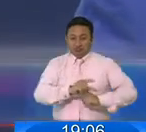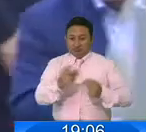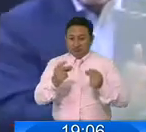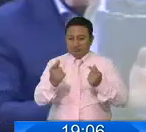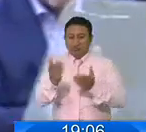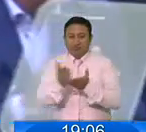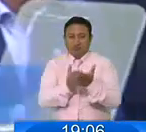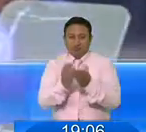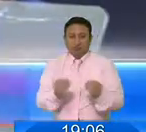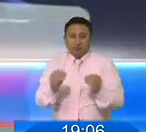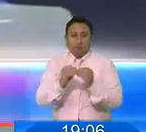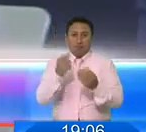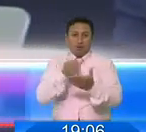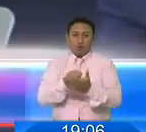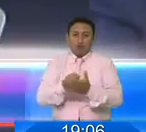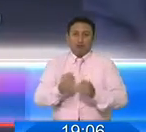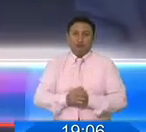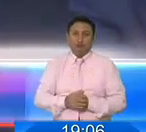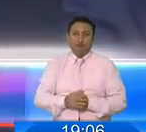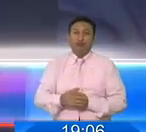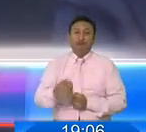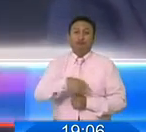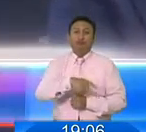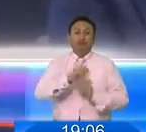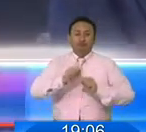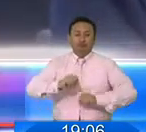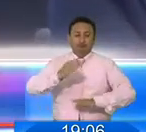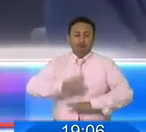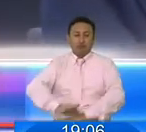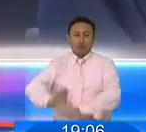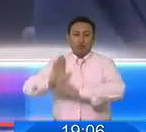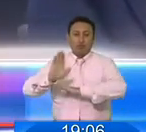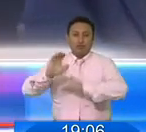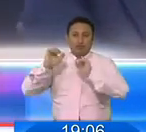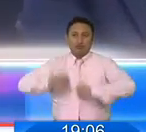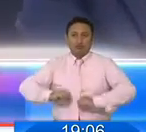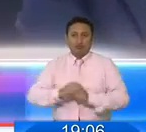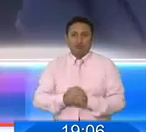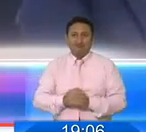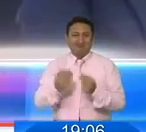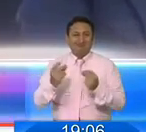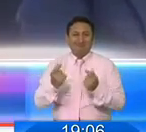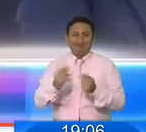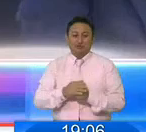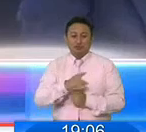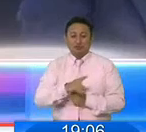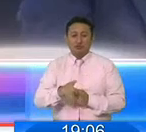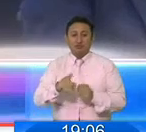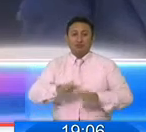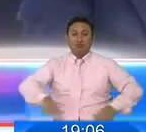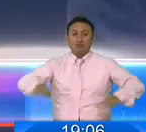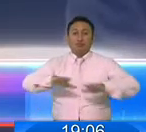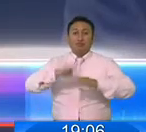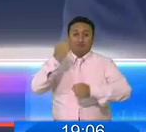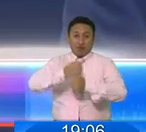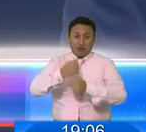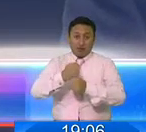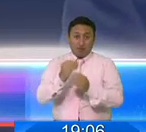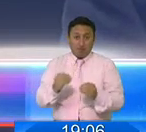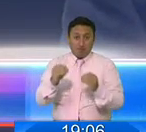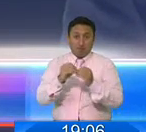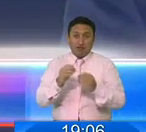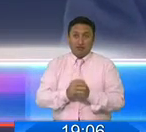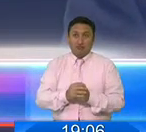los ejecutivos se comprometieron además a multiplicar de manera exponencial las plazas de trabajo